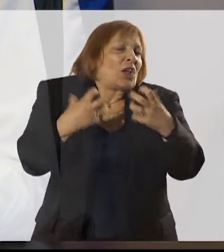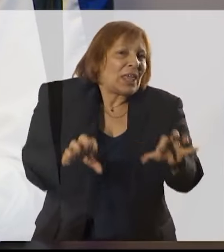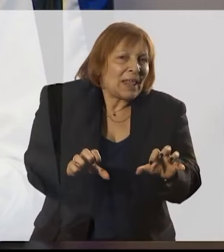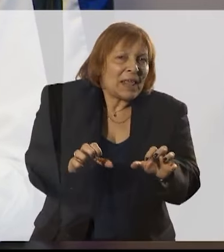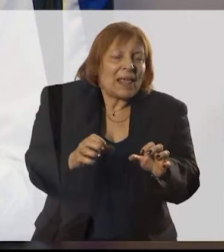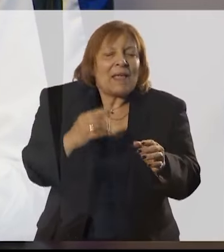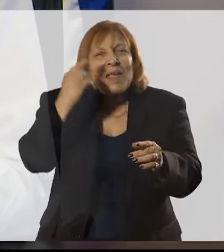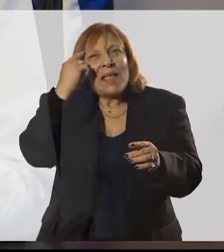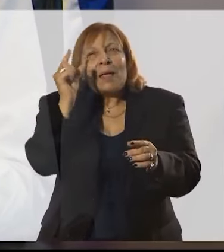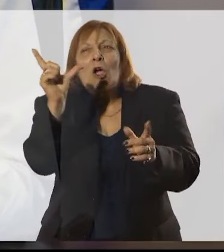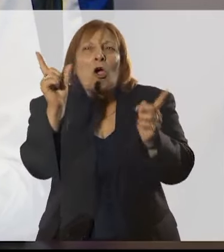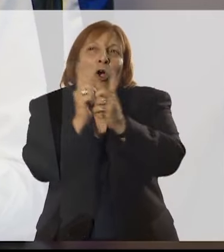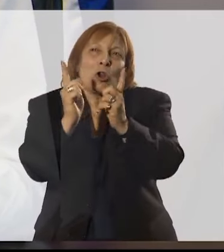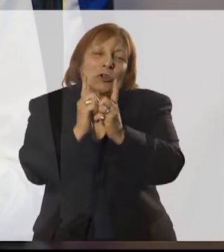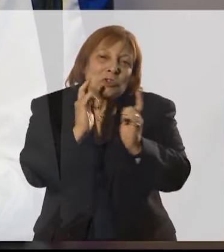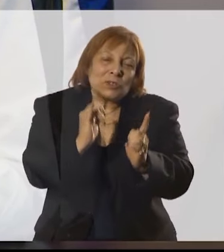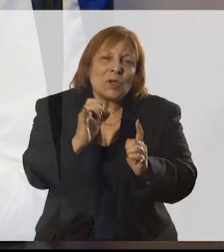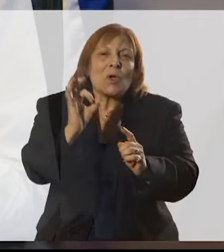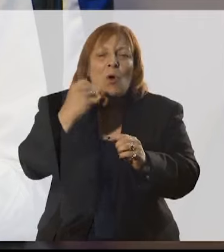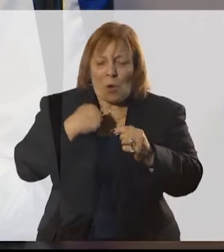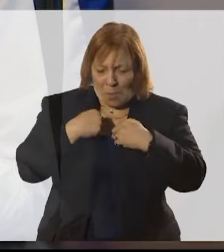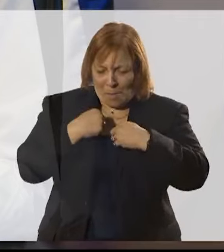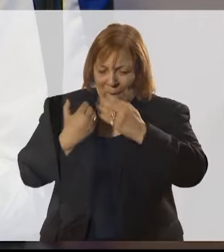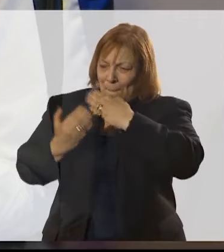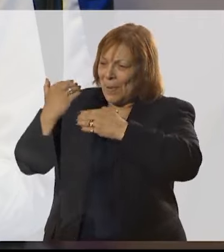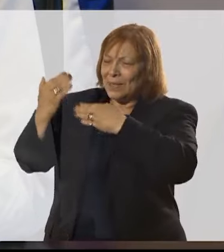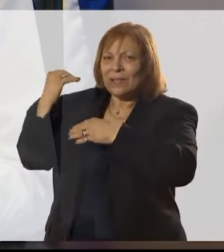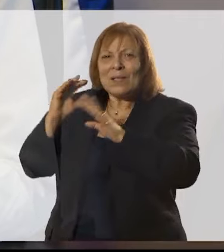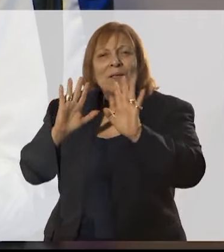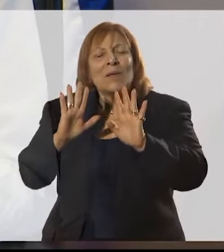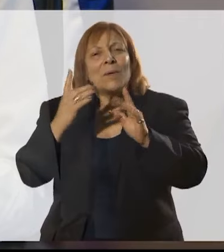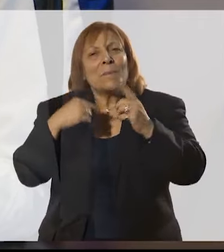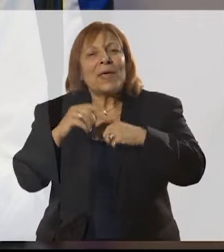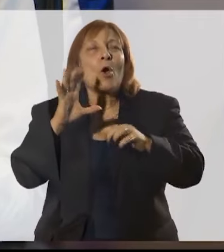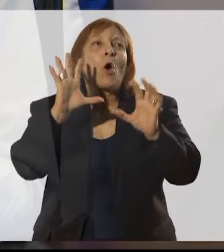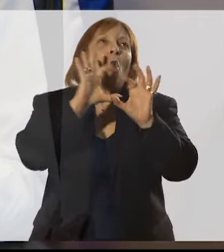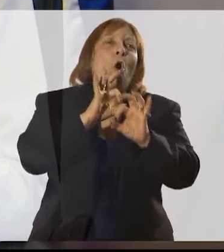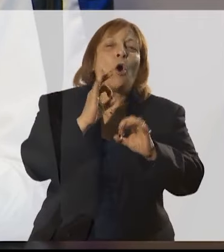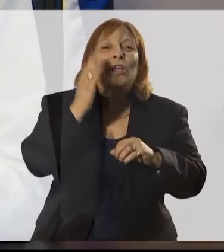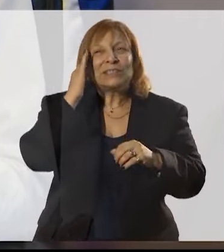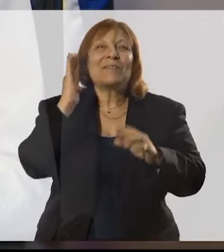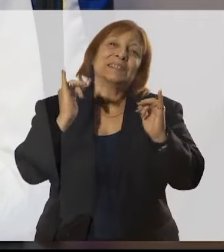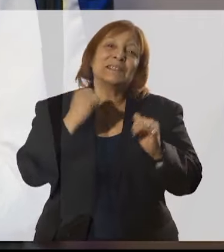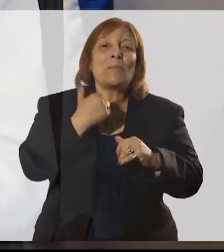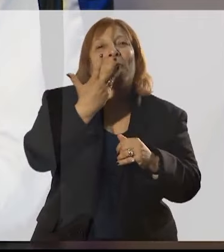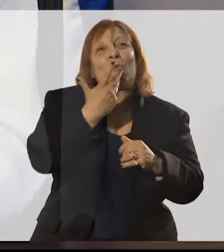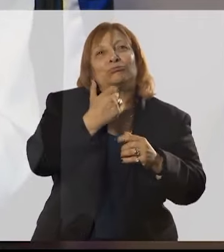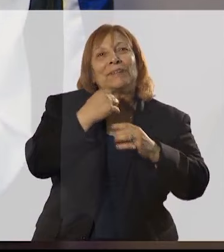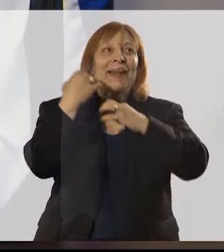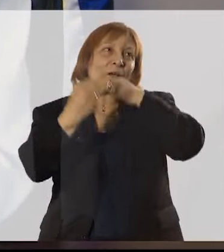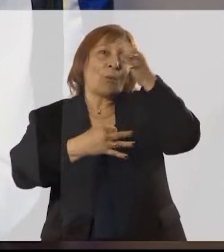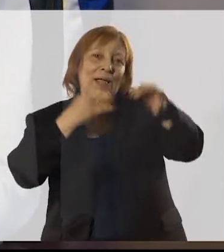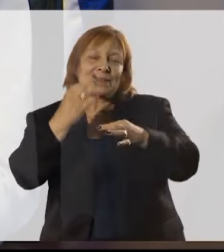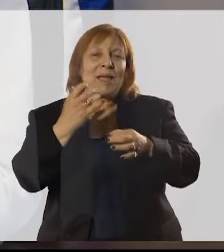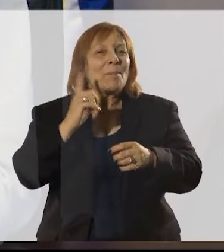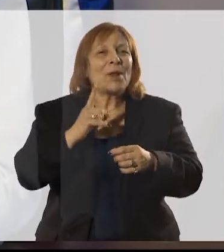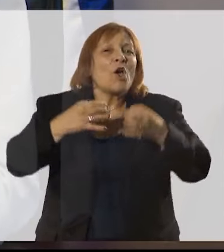o parcialmente su propio pasado o pretende conocerlo no como realmente fue sino como le